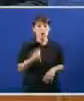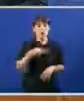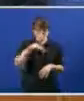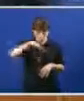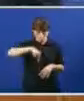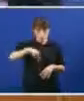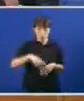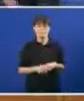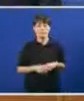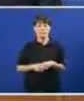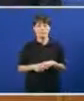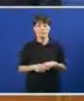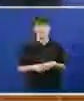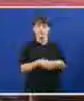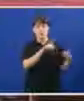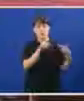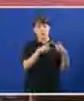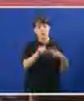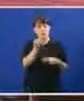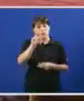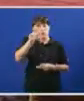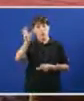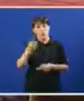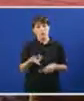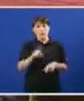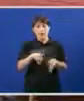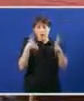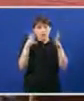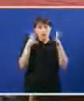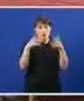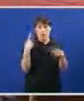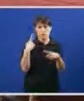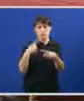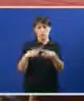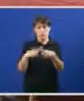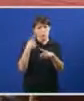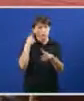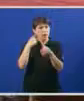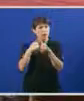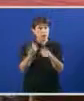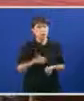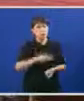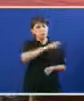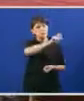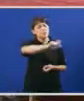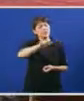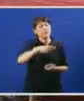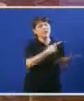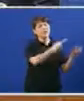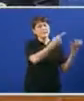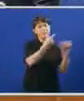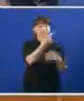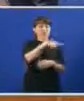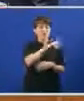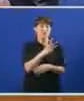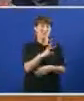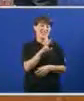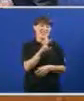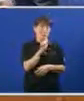adoptar outra decisión no Consello da Xunta para presidente. Que 600 personas que cobran o